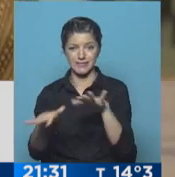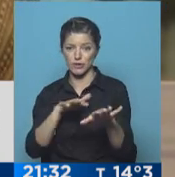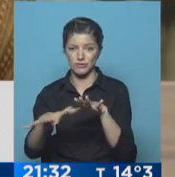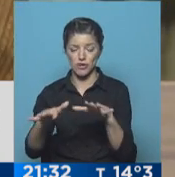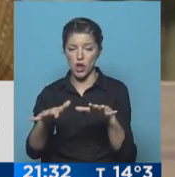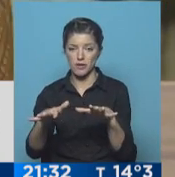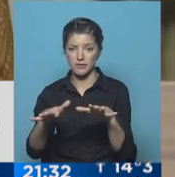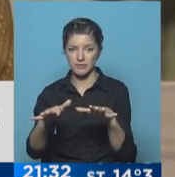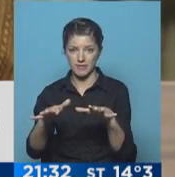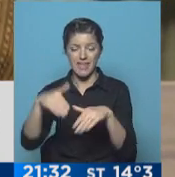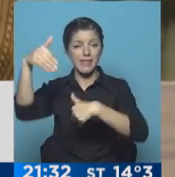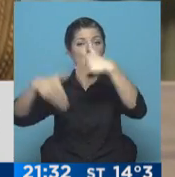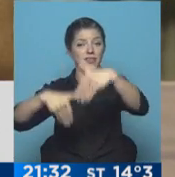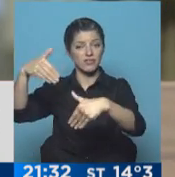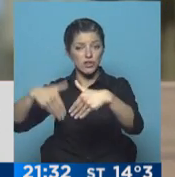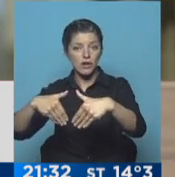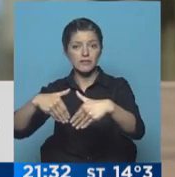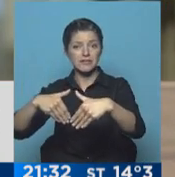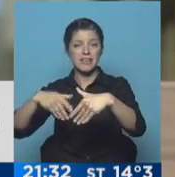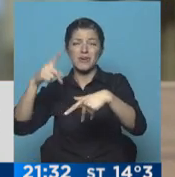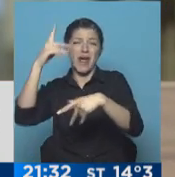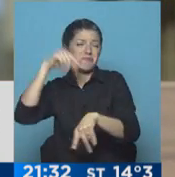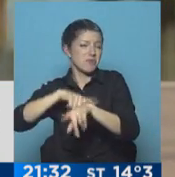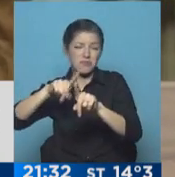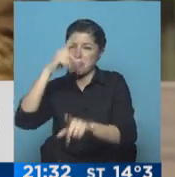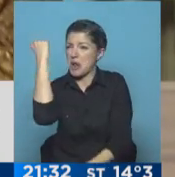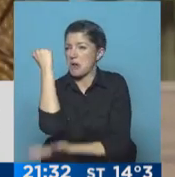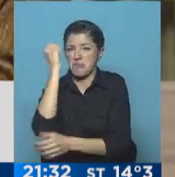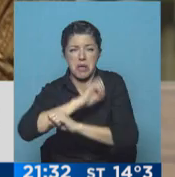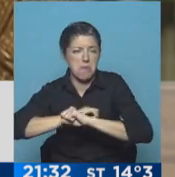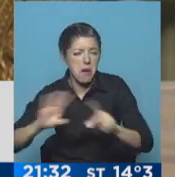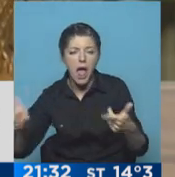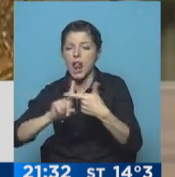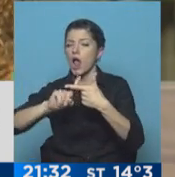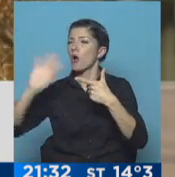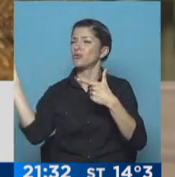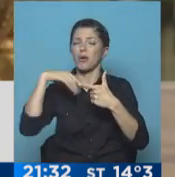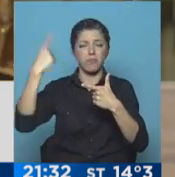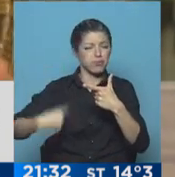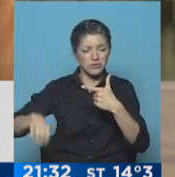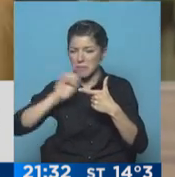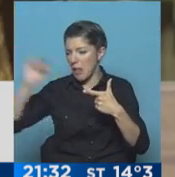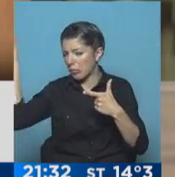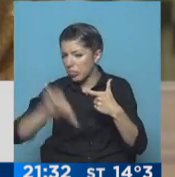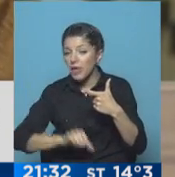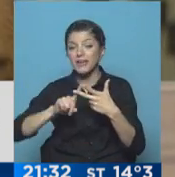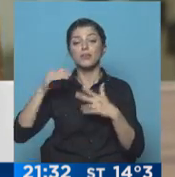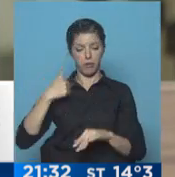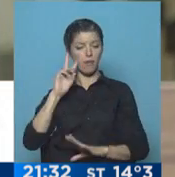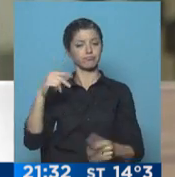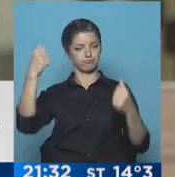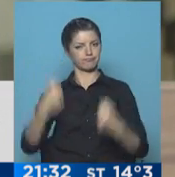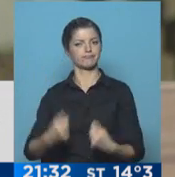instancia electoral con una economía devastada, con todas las variables desbocadas. Y acá